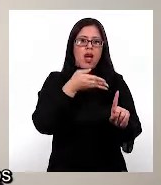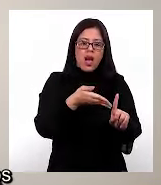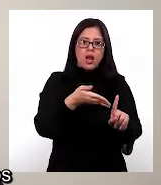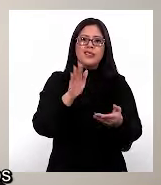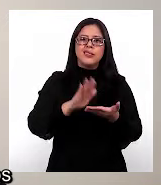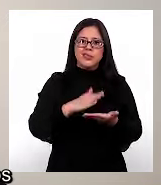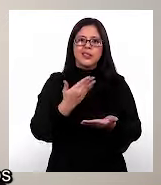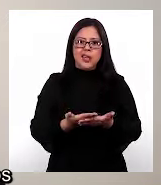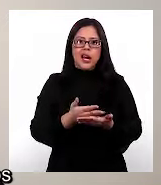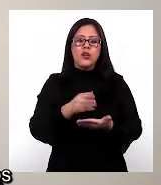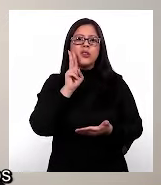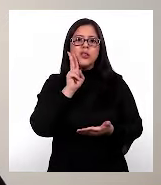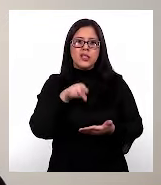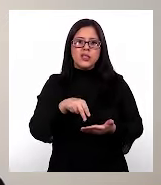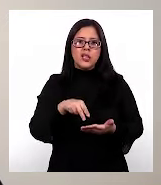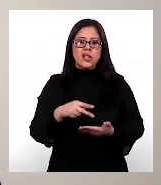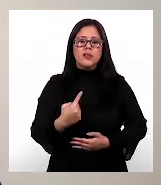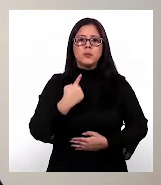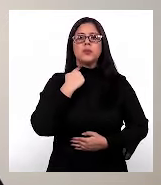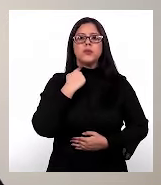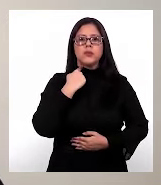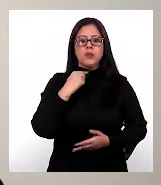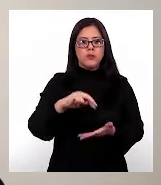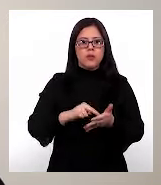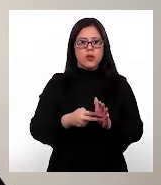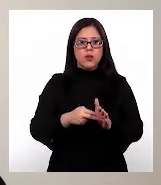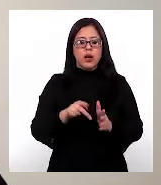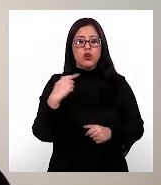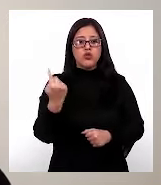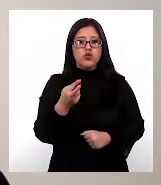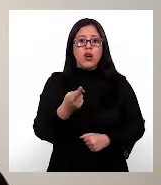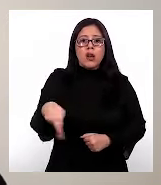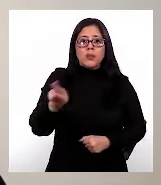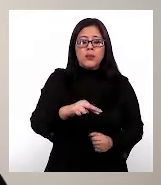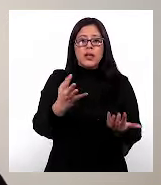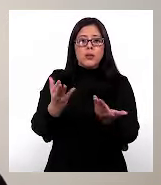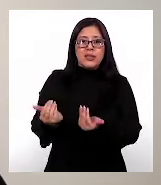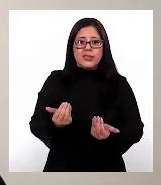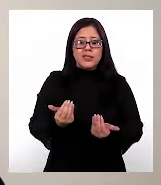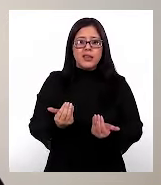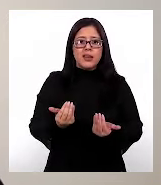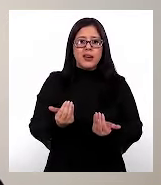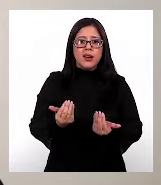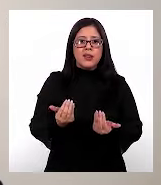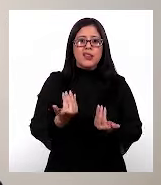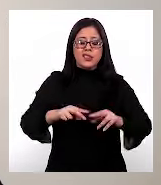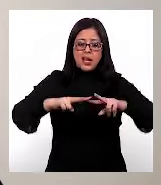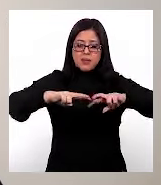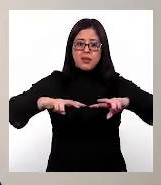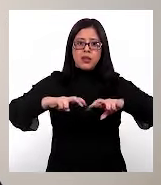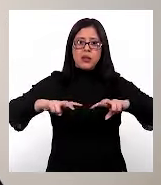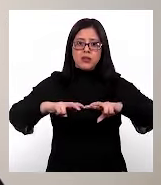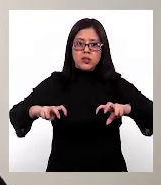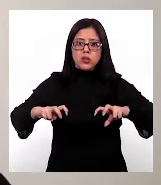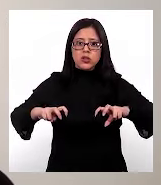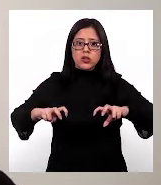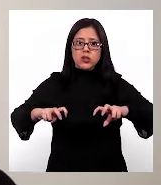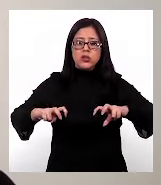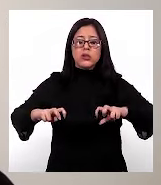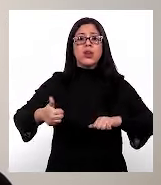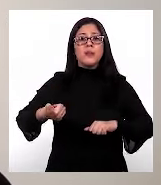de el sano sin ningún tipo de consecuencia insistimos en la necesidad de que las diligencias investigativas